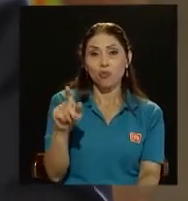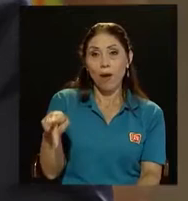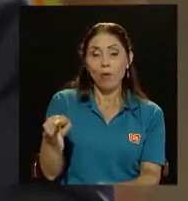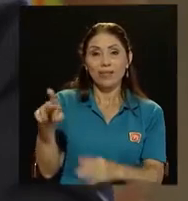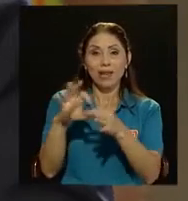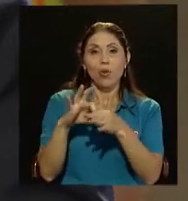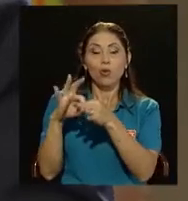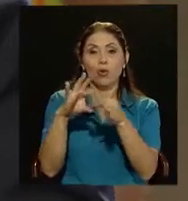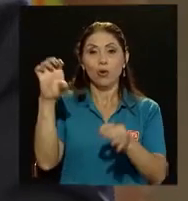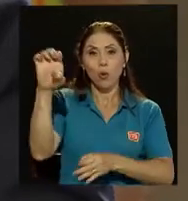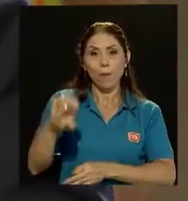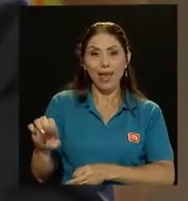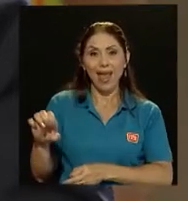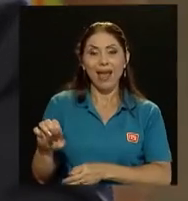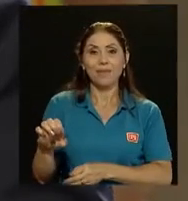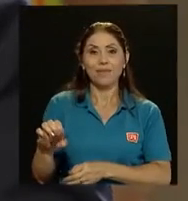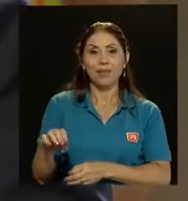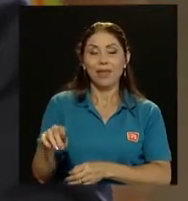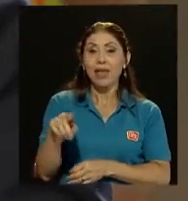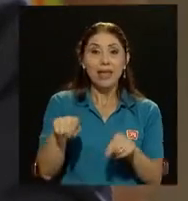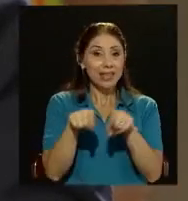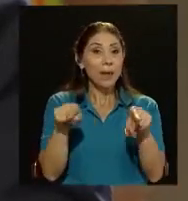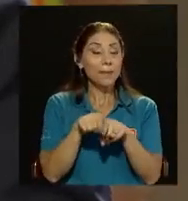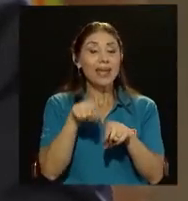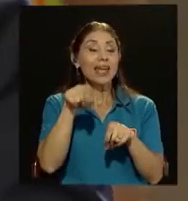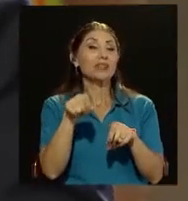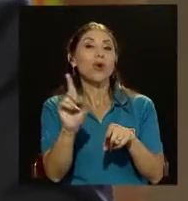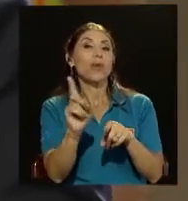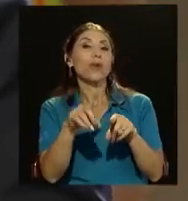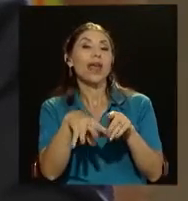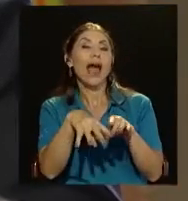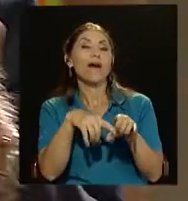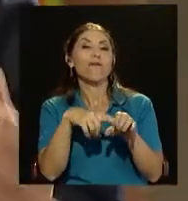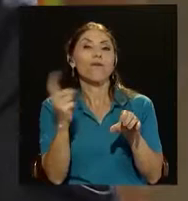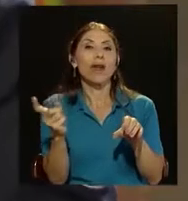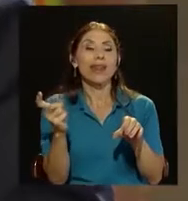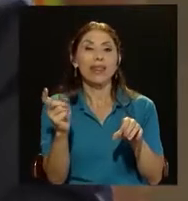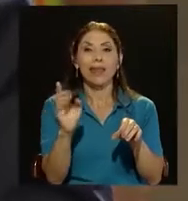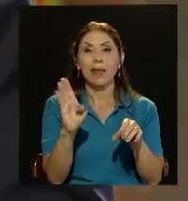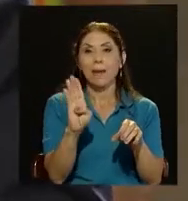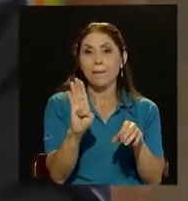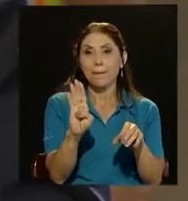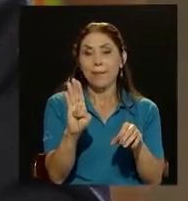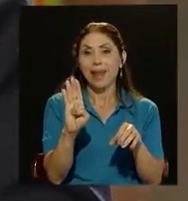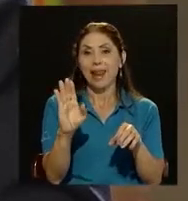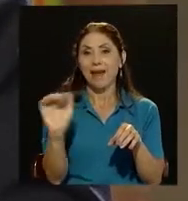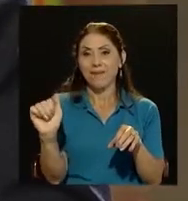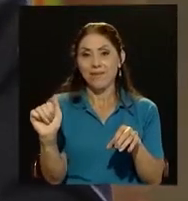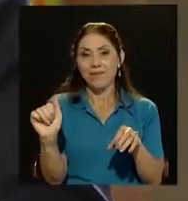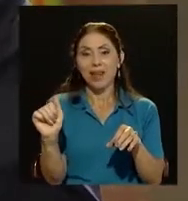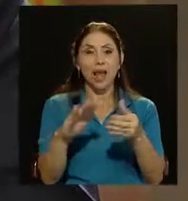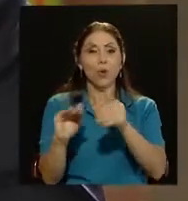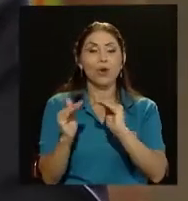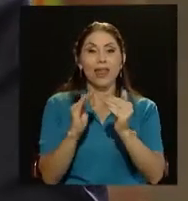de vis-à-vis la comunidad internacional, la innovación,